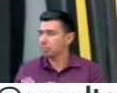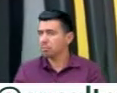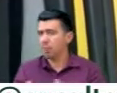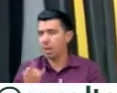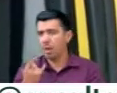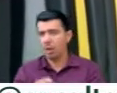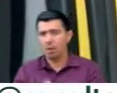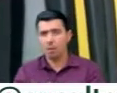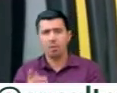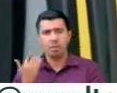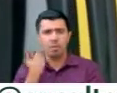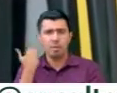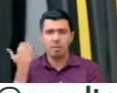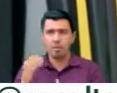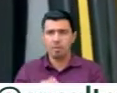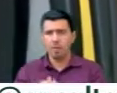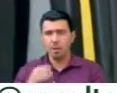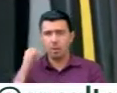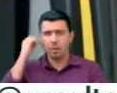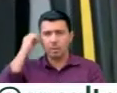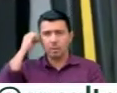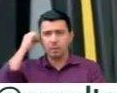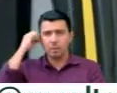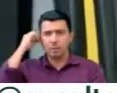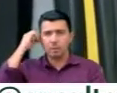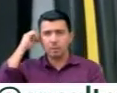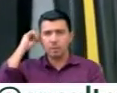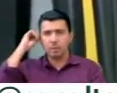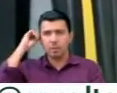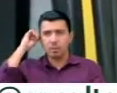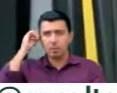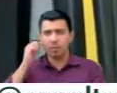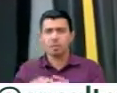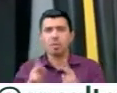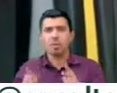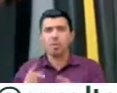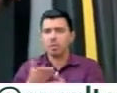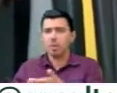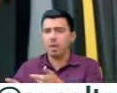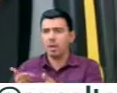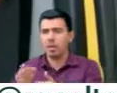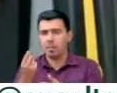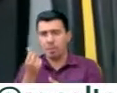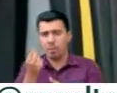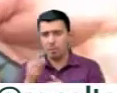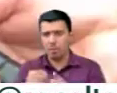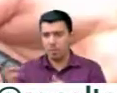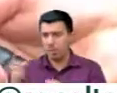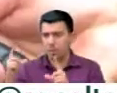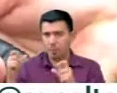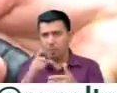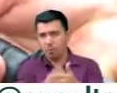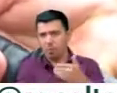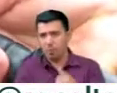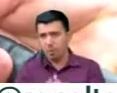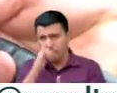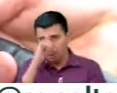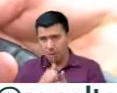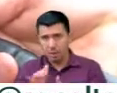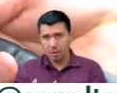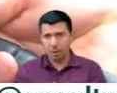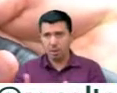esperando o que le, un ejemplo, la persona está cambiando el billete o le trae lo de la carrera y una vez le hacen una fotomulta a uno. Pues yo pienso